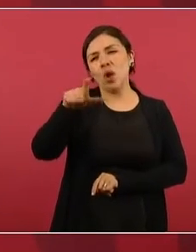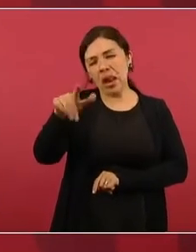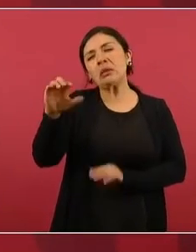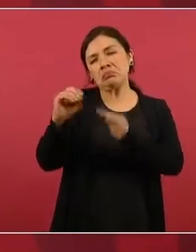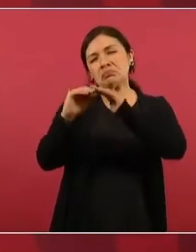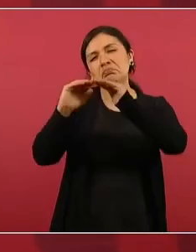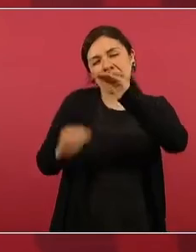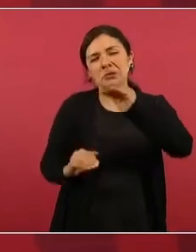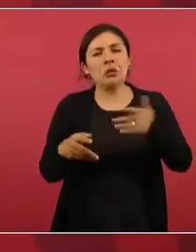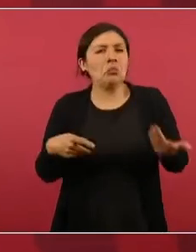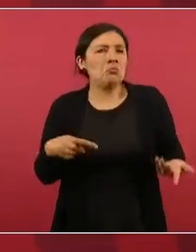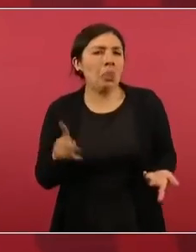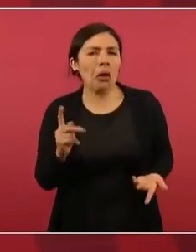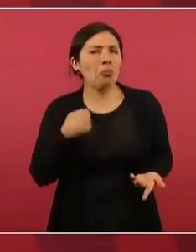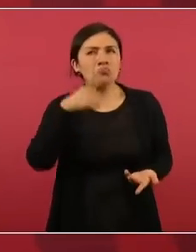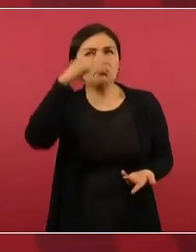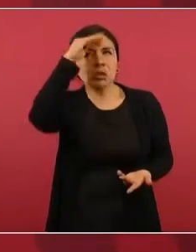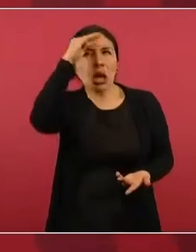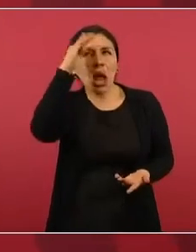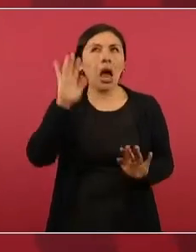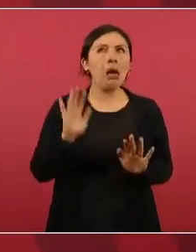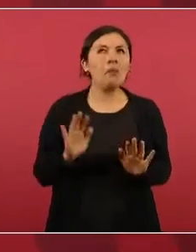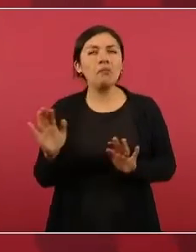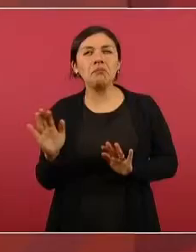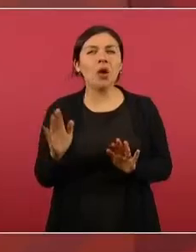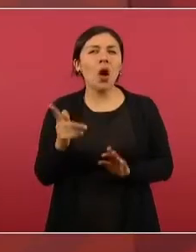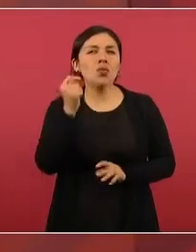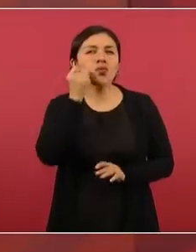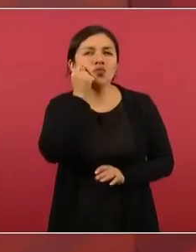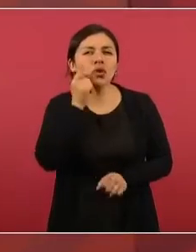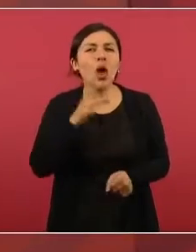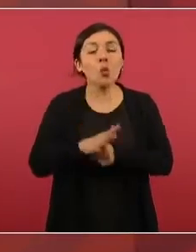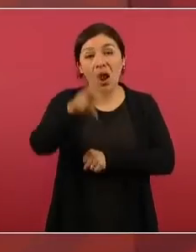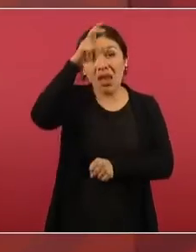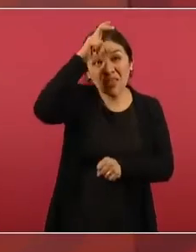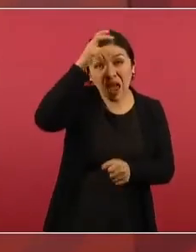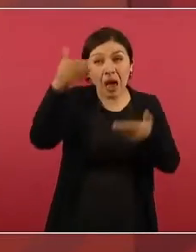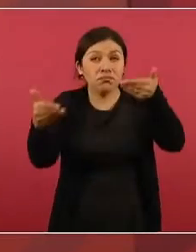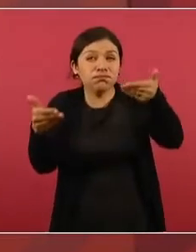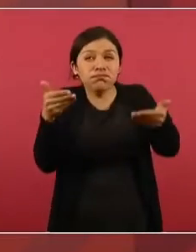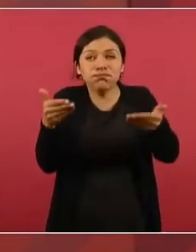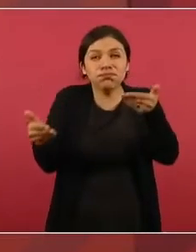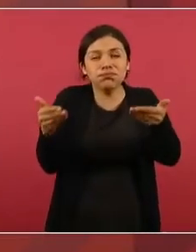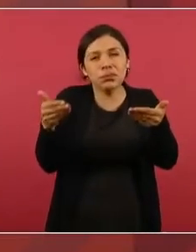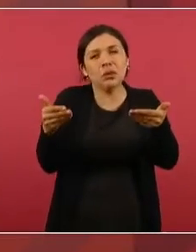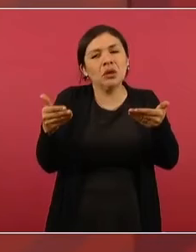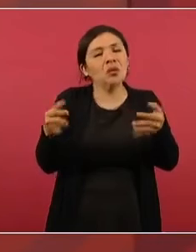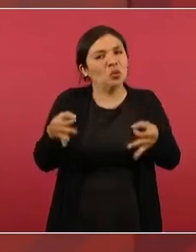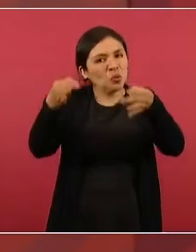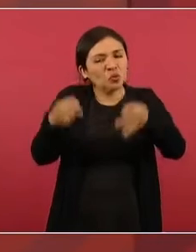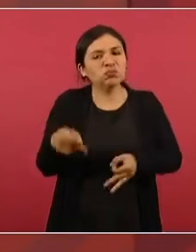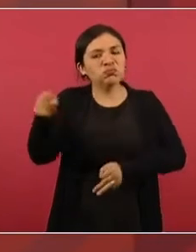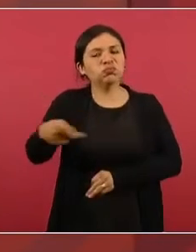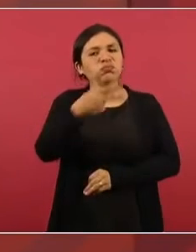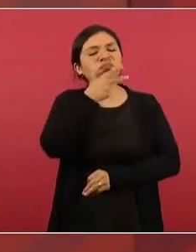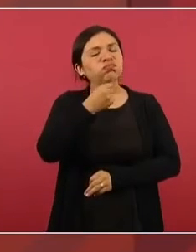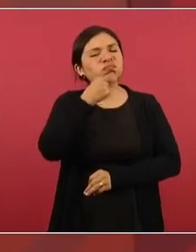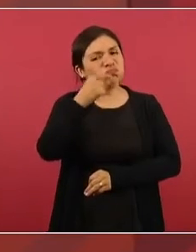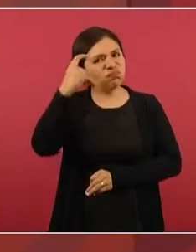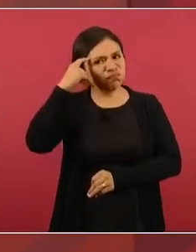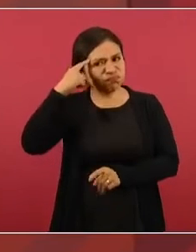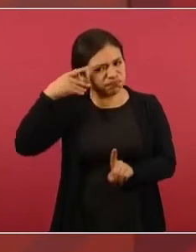Pero yo sostengo que independientemente del nivel intelectual, era un hombre